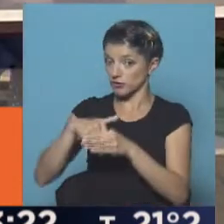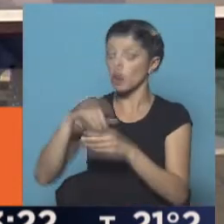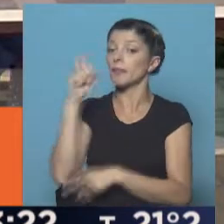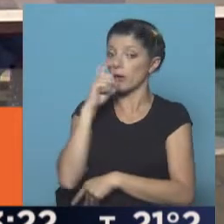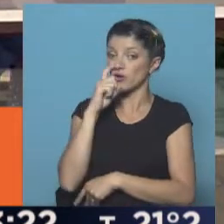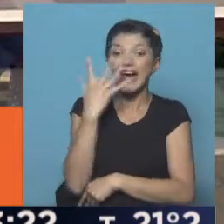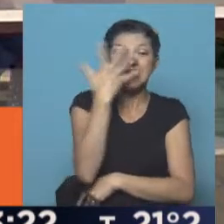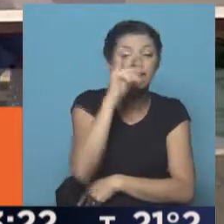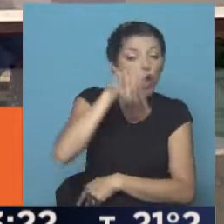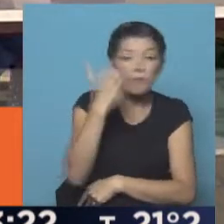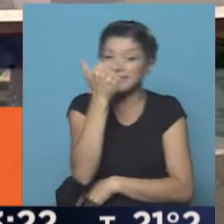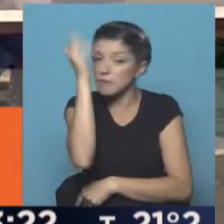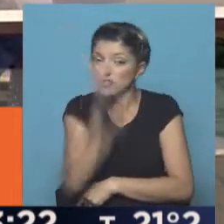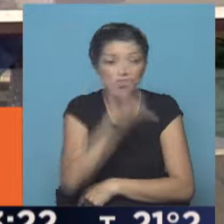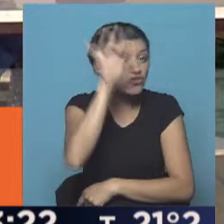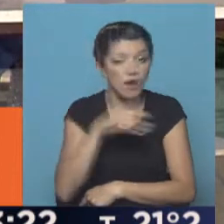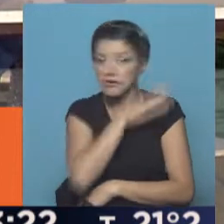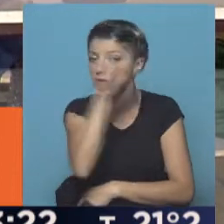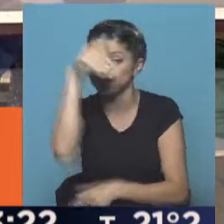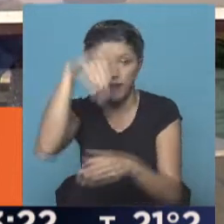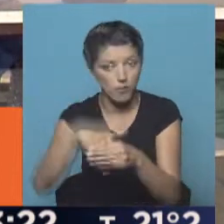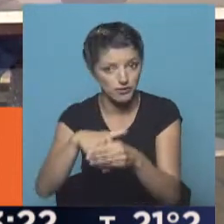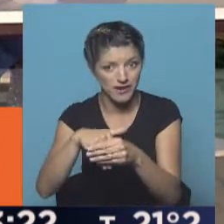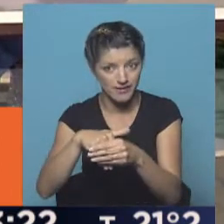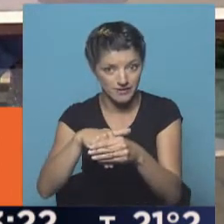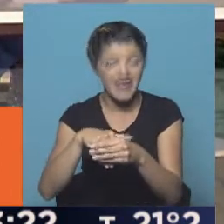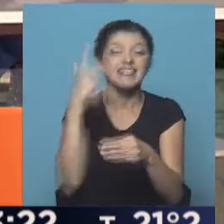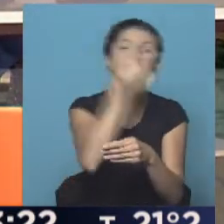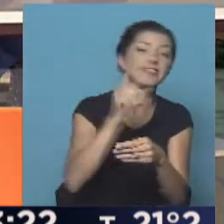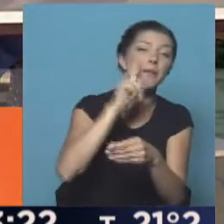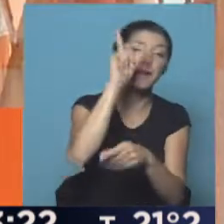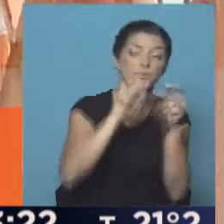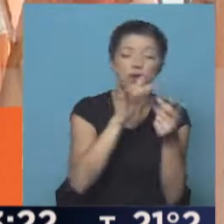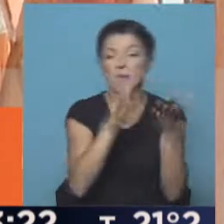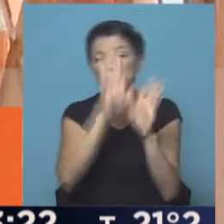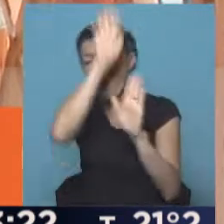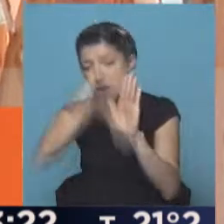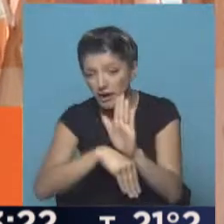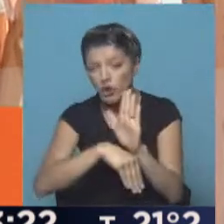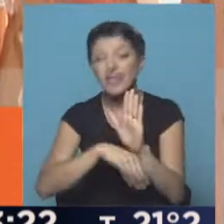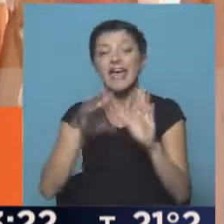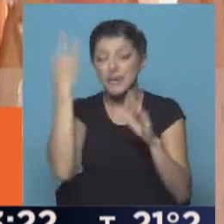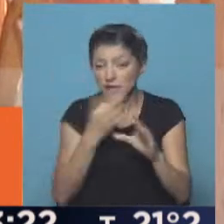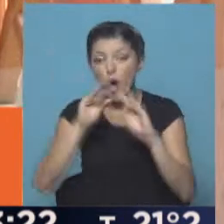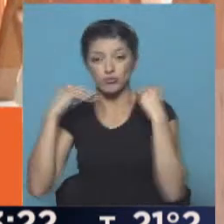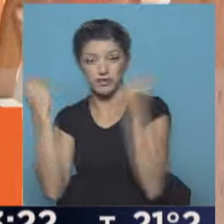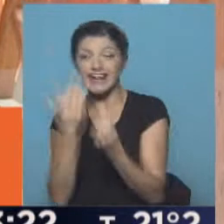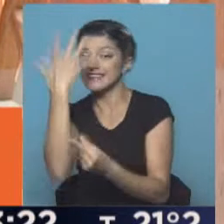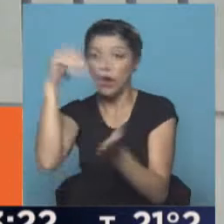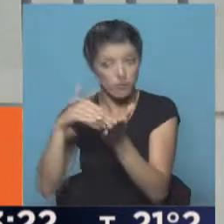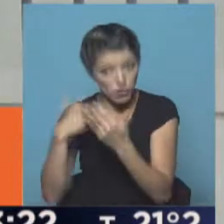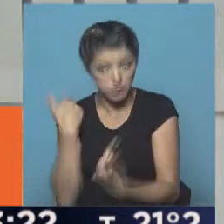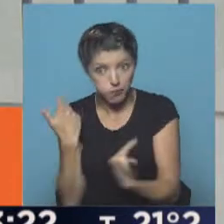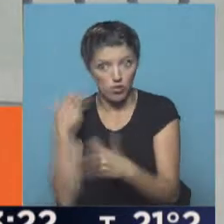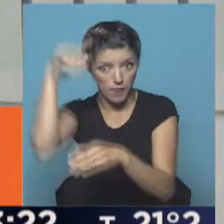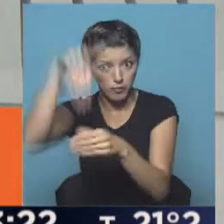el 5,6% del padrón, poco menos de 300.000 personas sobre más de 5 millones habilitadas.